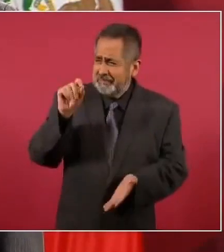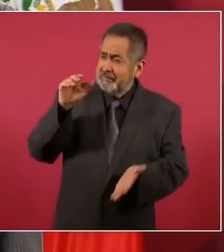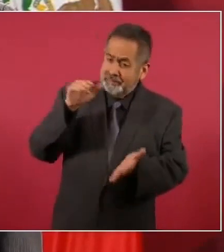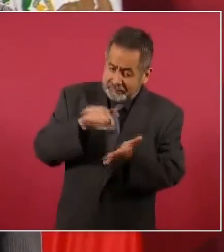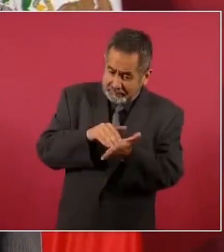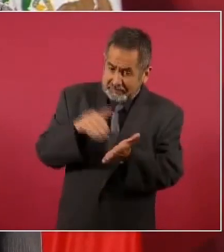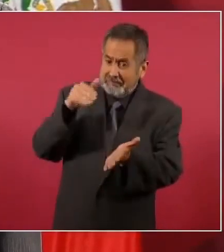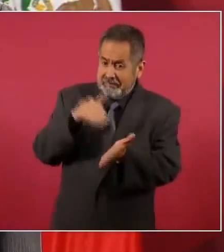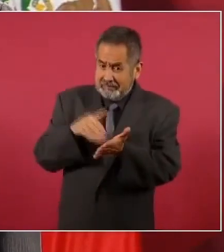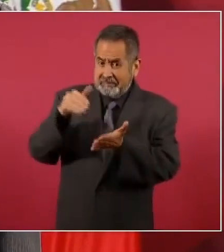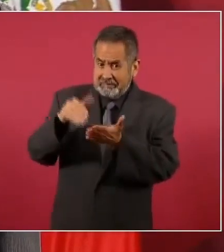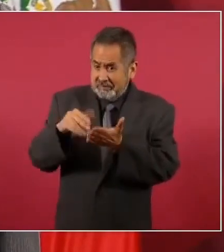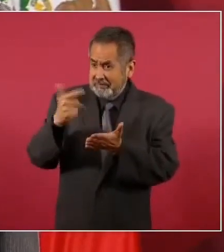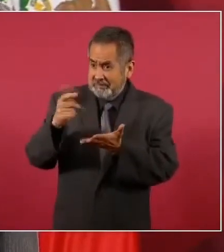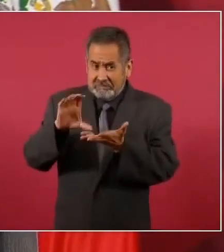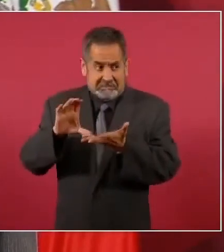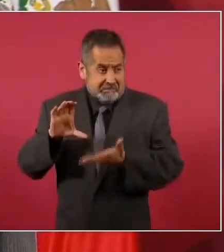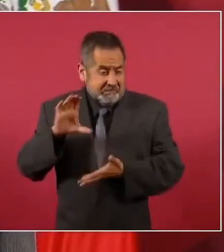pesos?